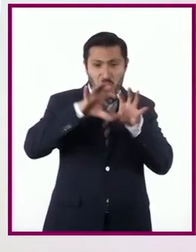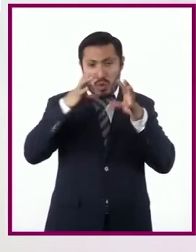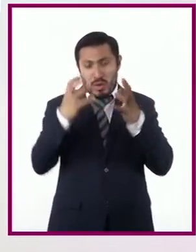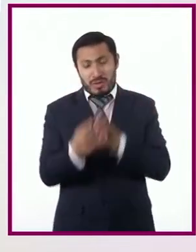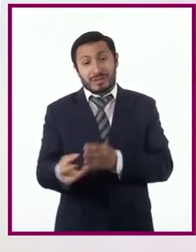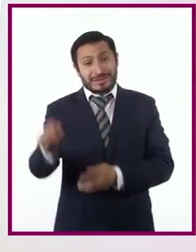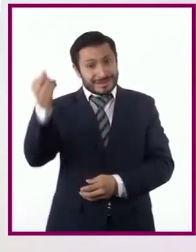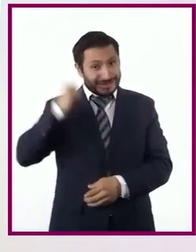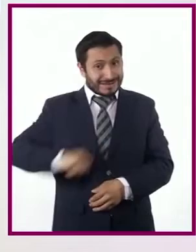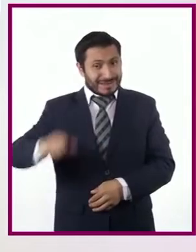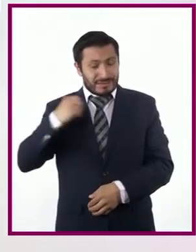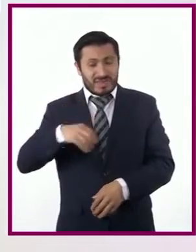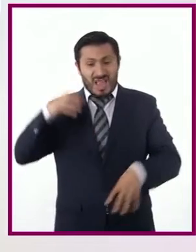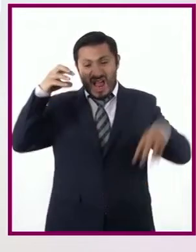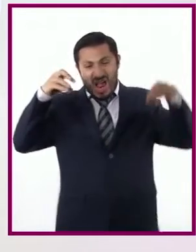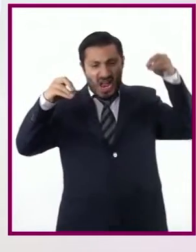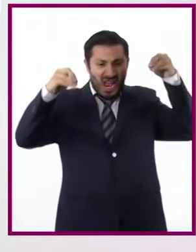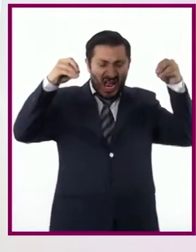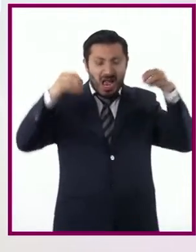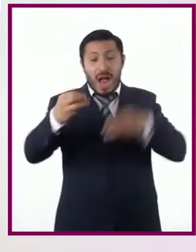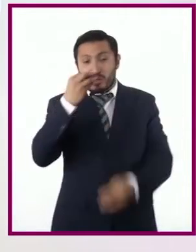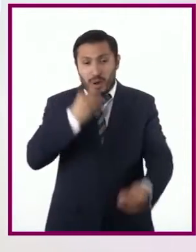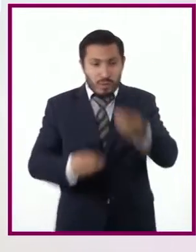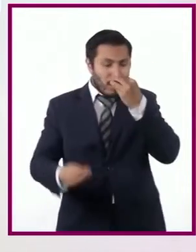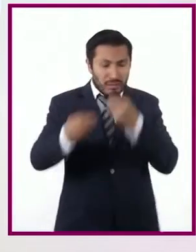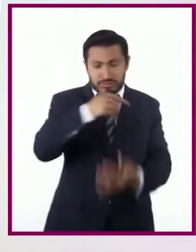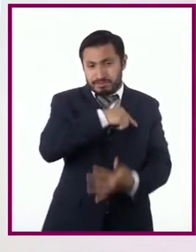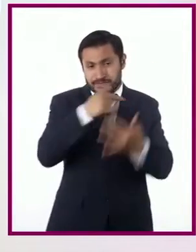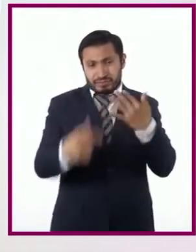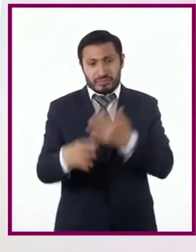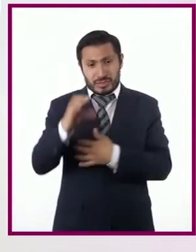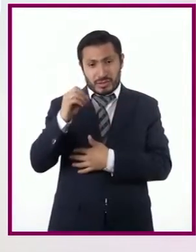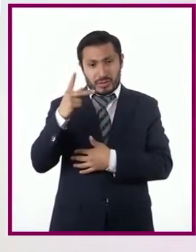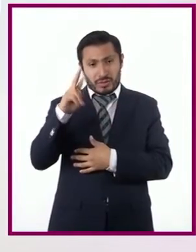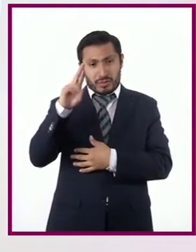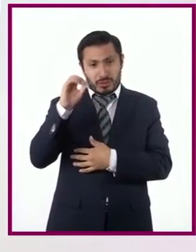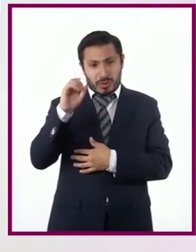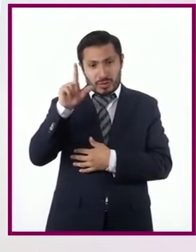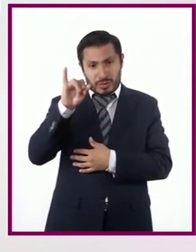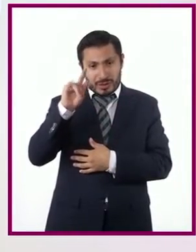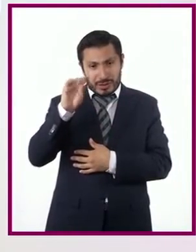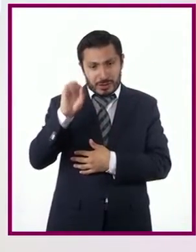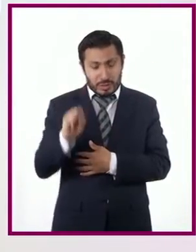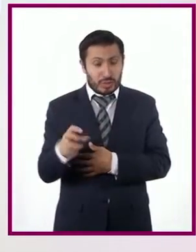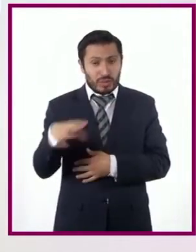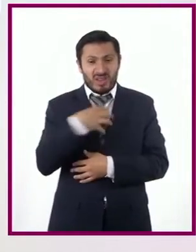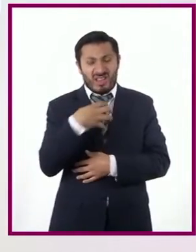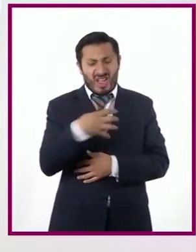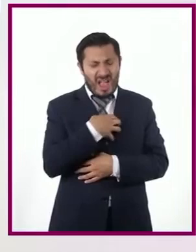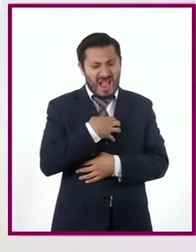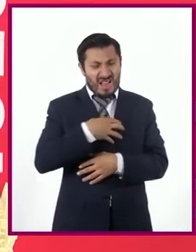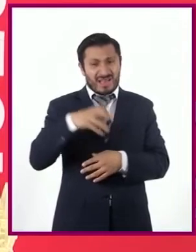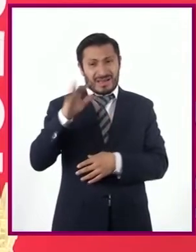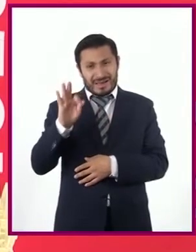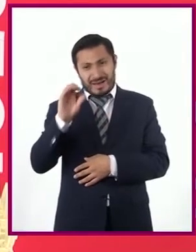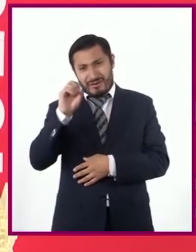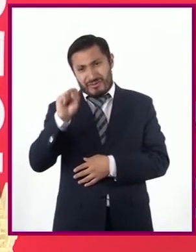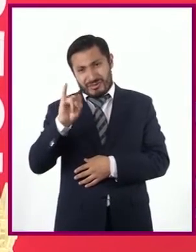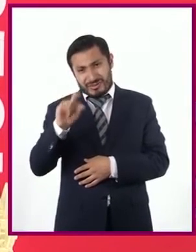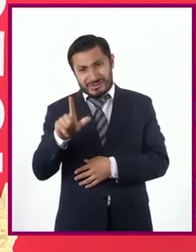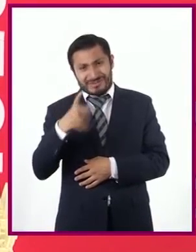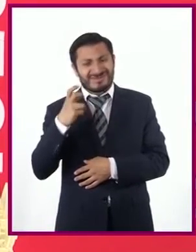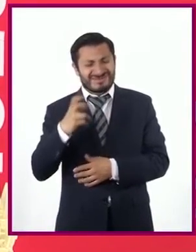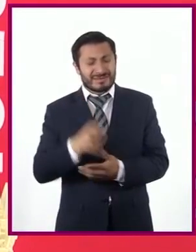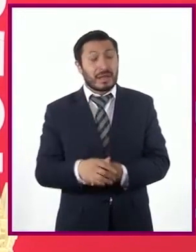los dinosaurios. Y hasta coprolitos, que son heces fecales ya fosilizadas. Para